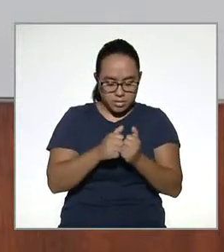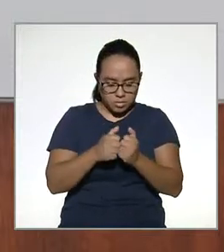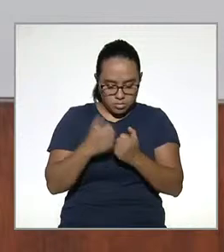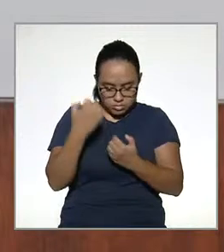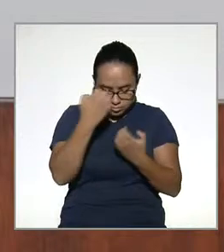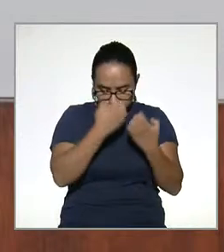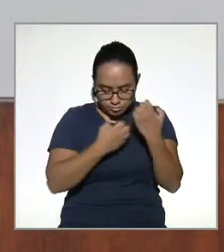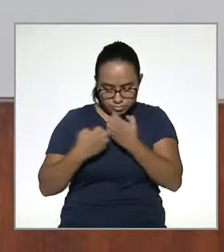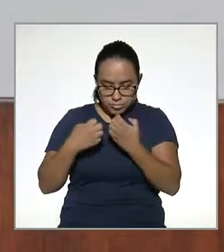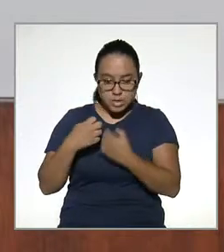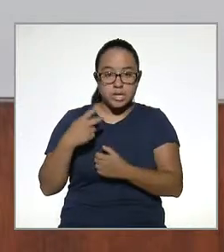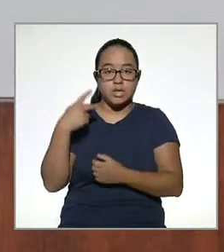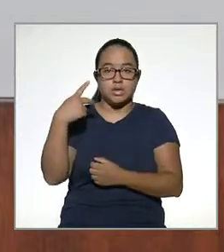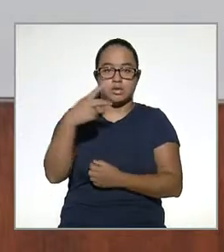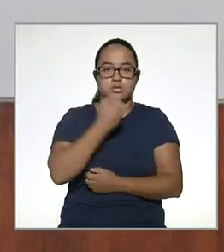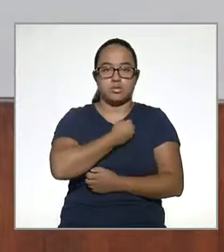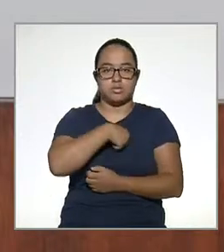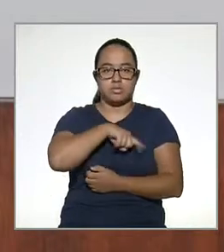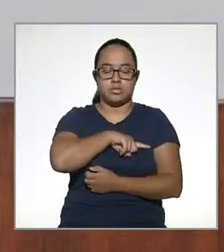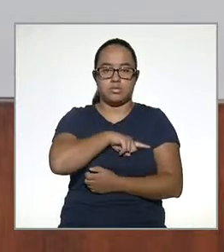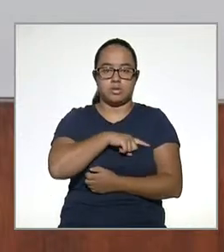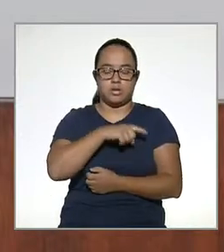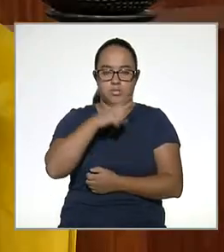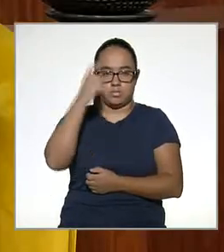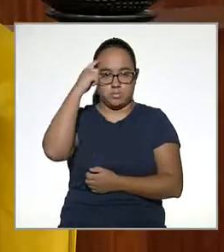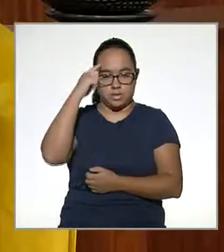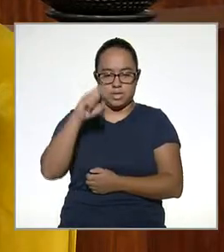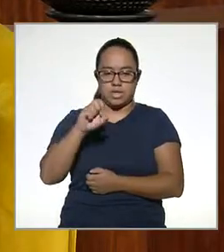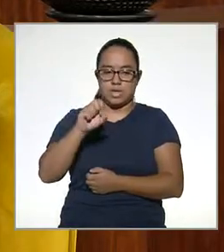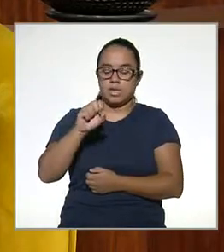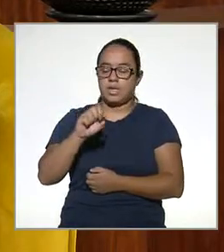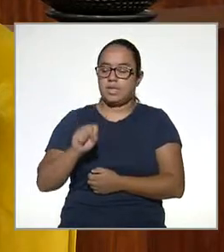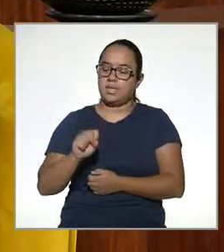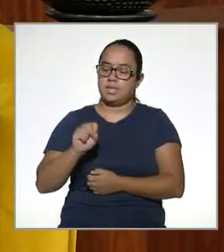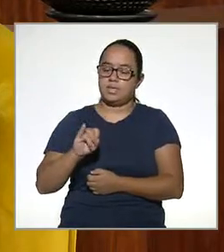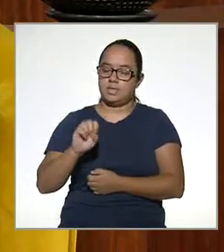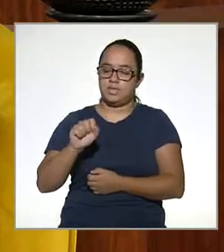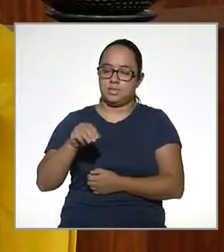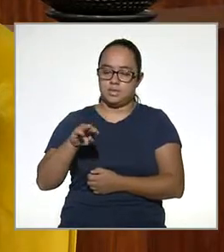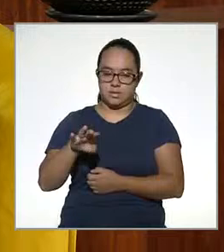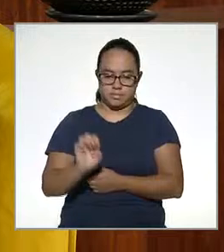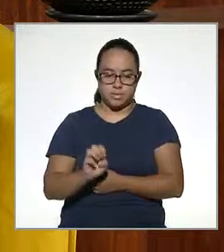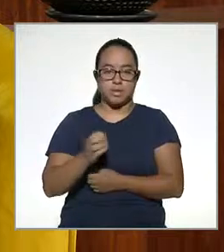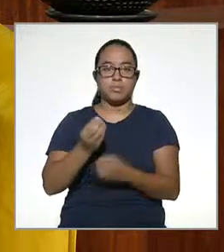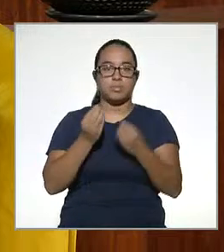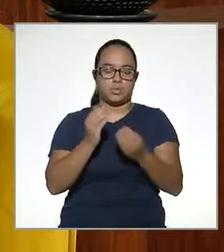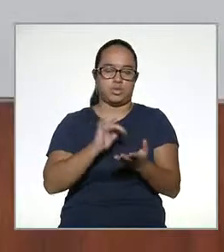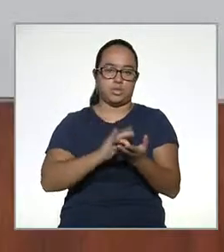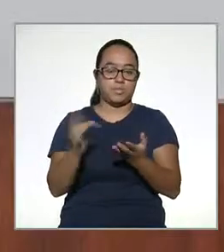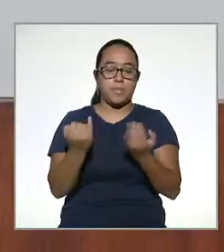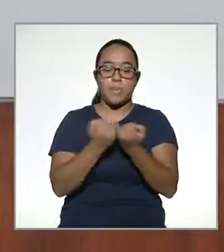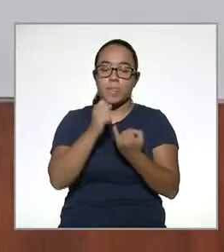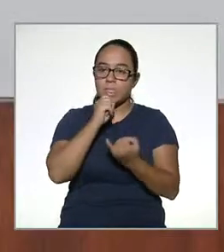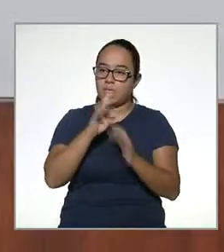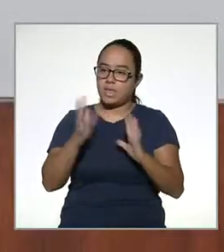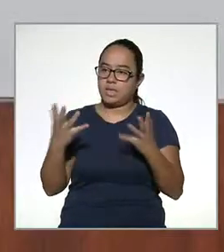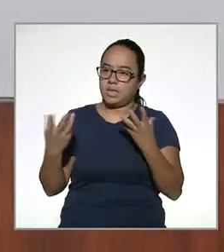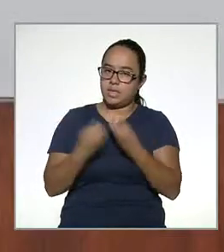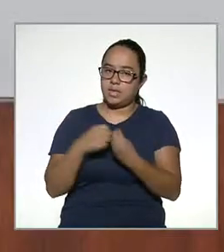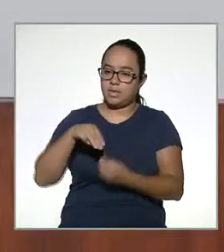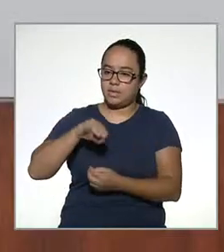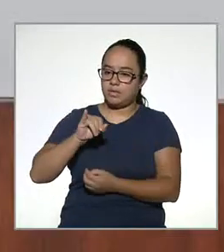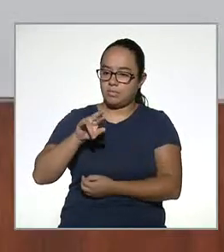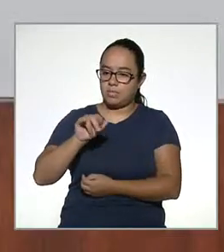Integral de Salud Mental de la Ciudad de México, el SISAME. Lucía, bienvenida. Muchas gracias. Y también ya está aquí con nosotros